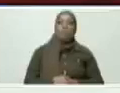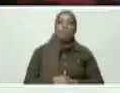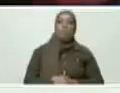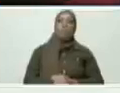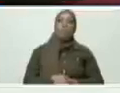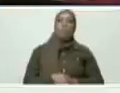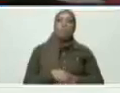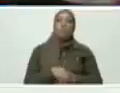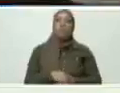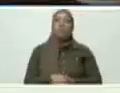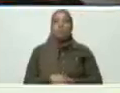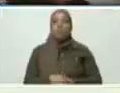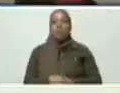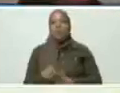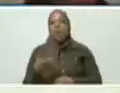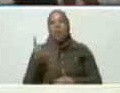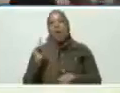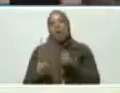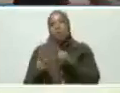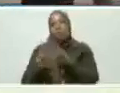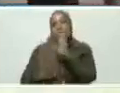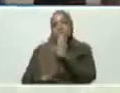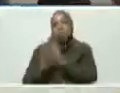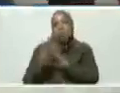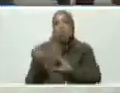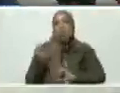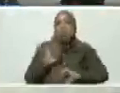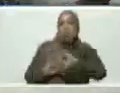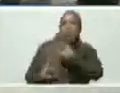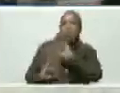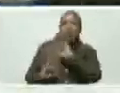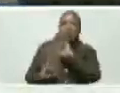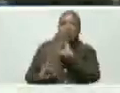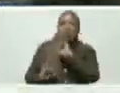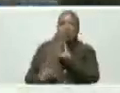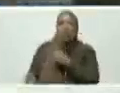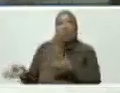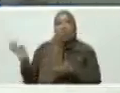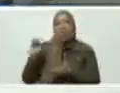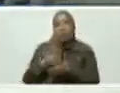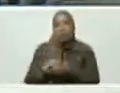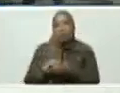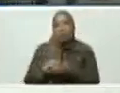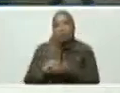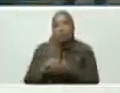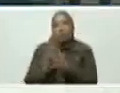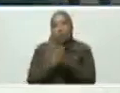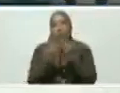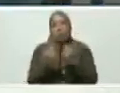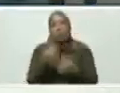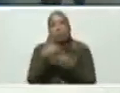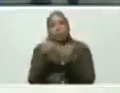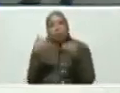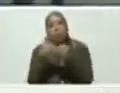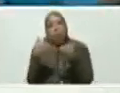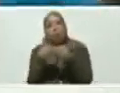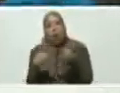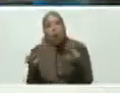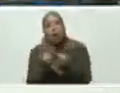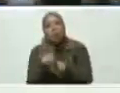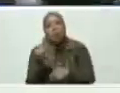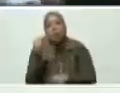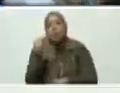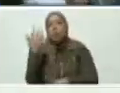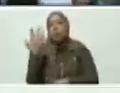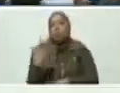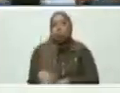hay quienes pretenden perturbar la recuperación económica y vuelven a sacar el expediente del dólar paralelo yo